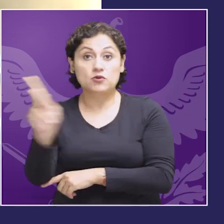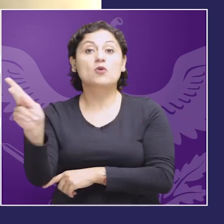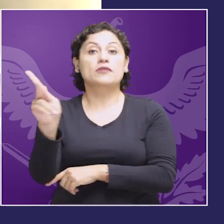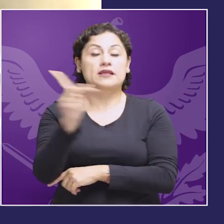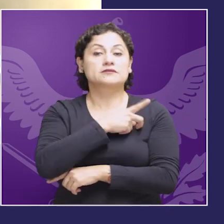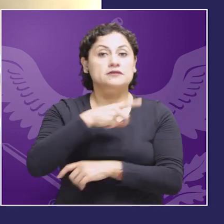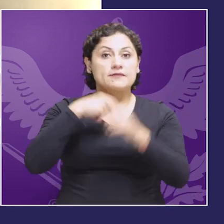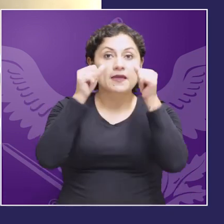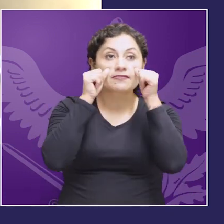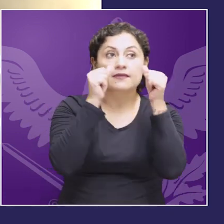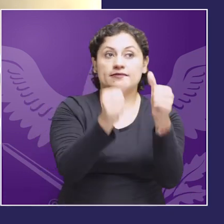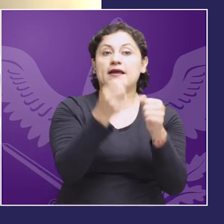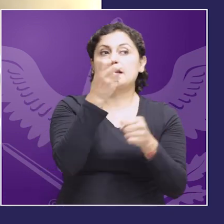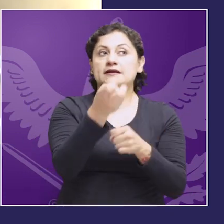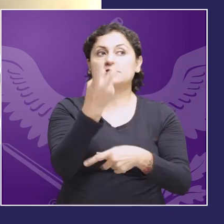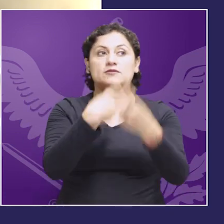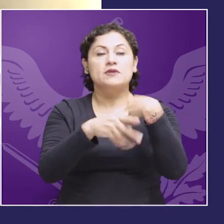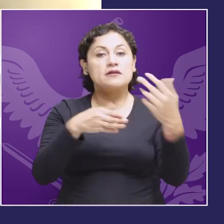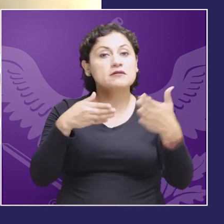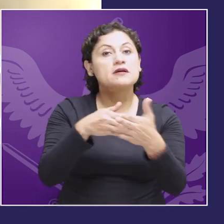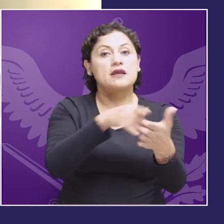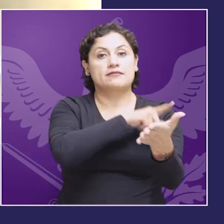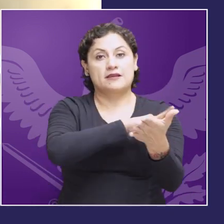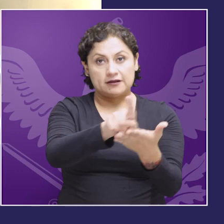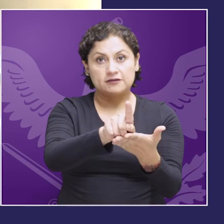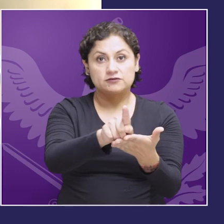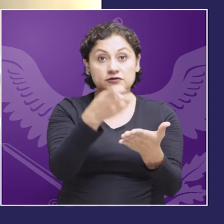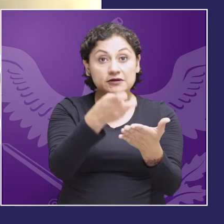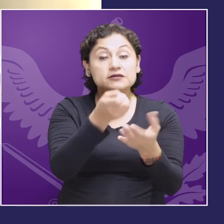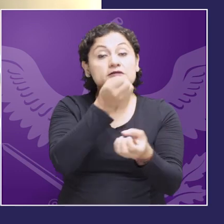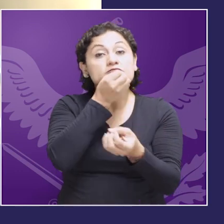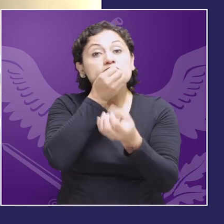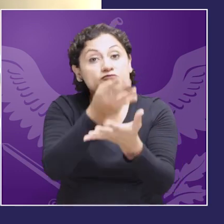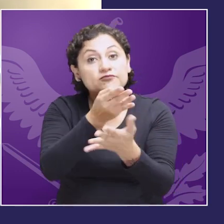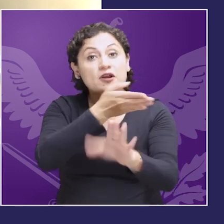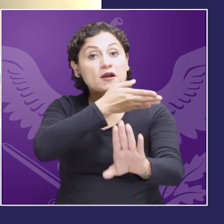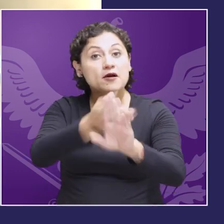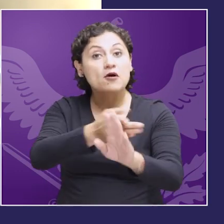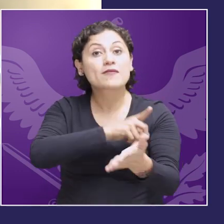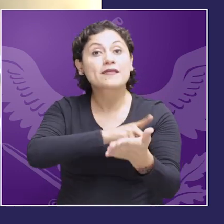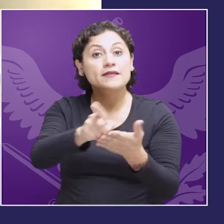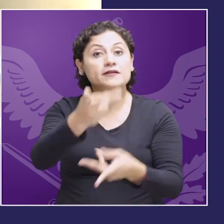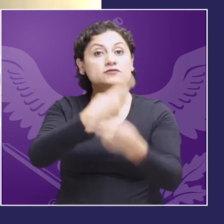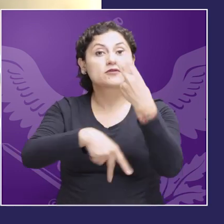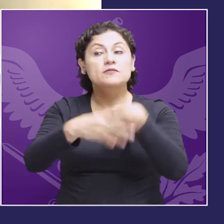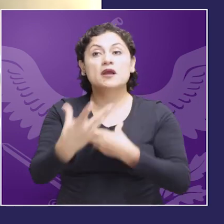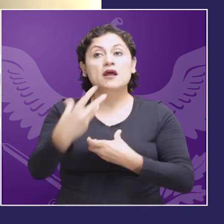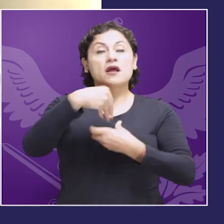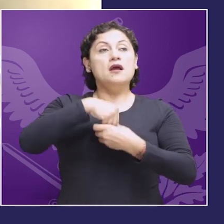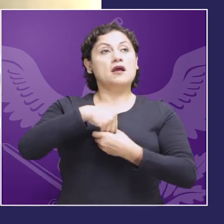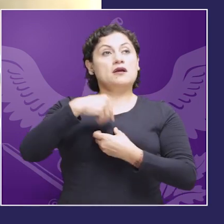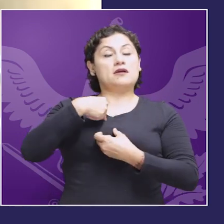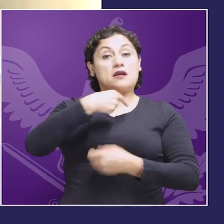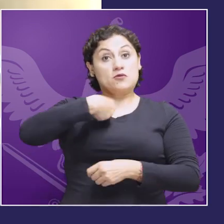y pretenden una resistencia al avance de los derechos, que distorsionan lo que estamos